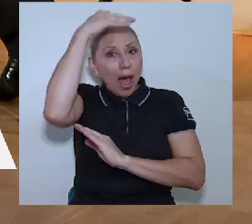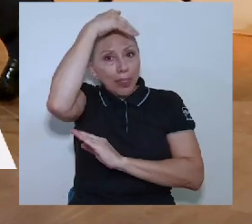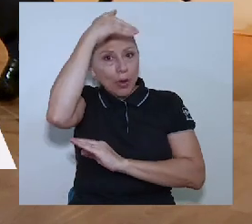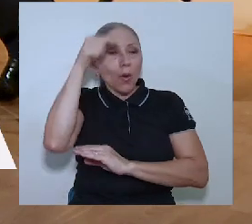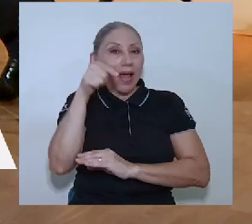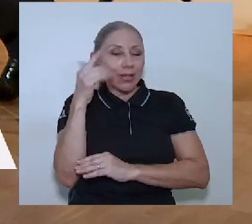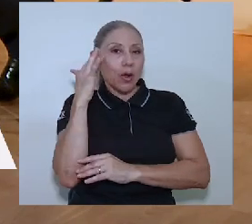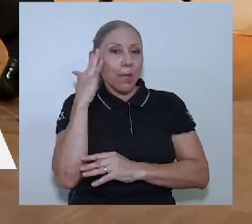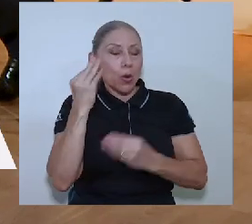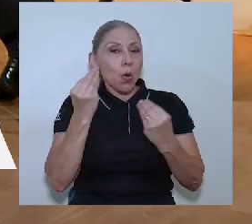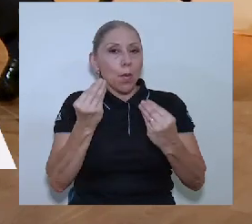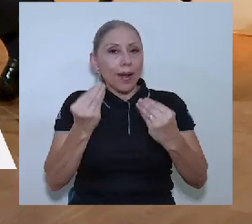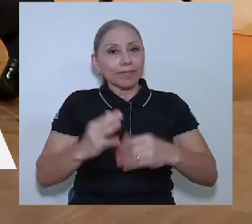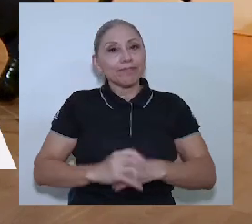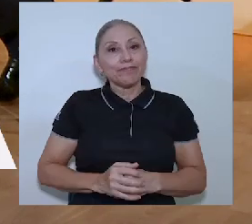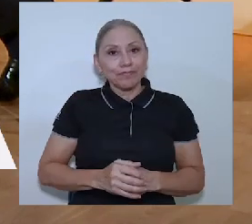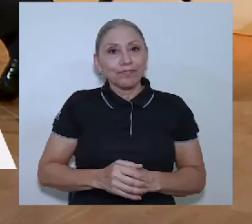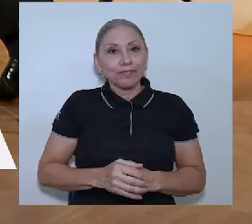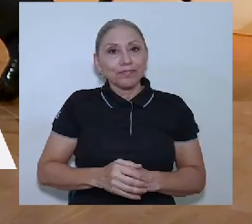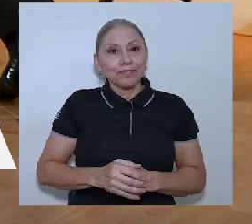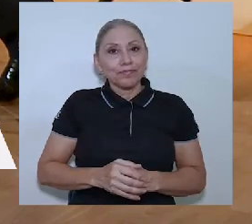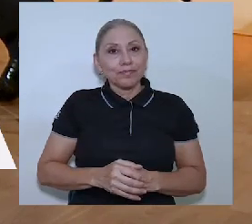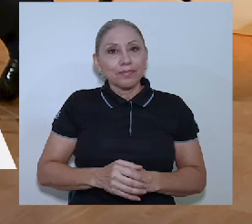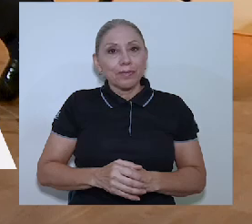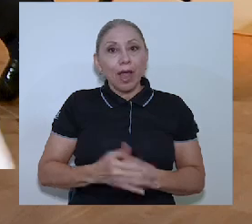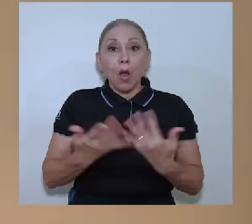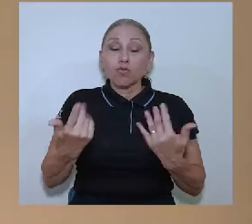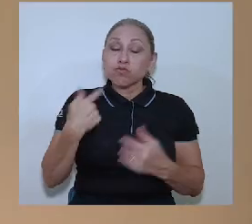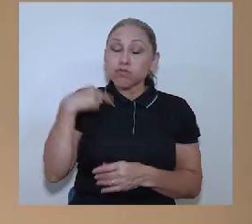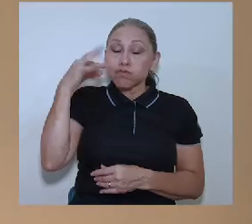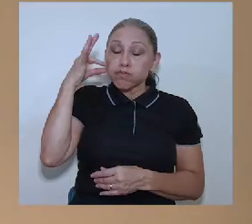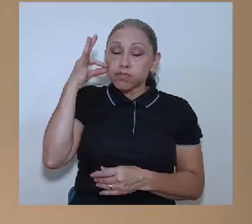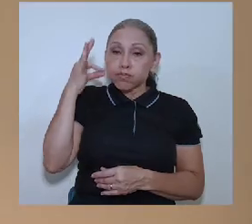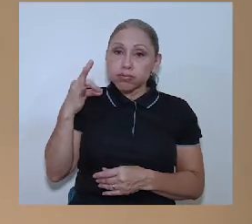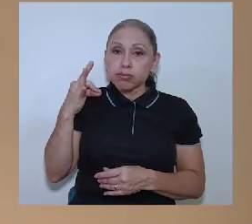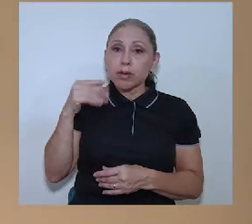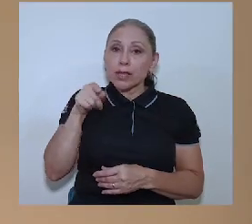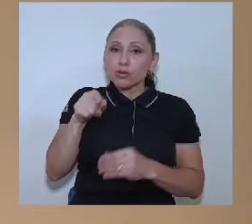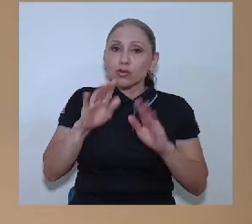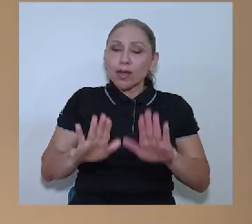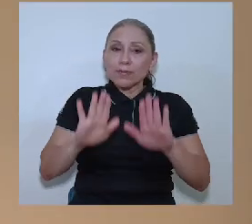preocupa en gran medida. Me parece un espléndido